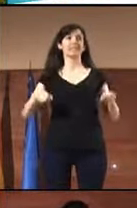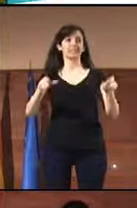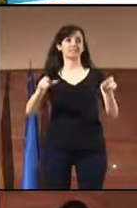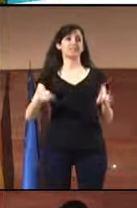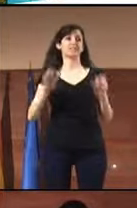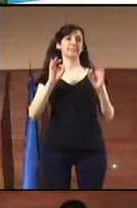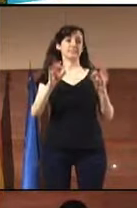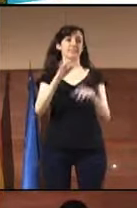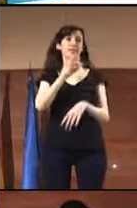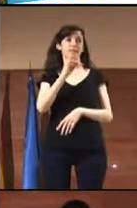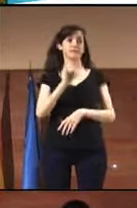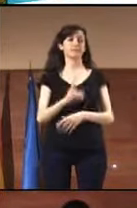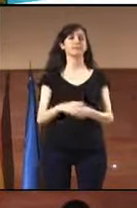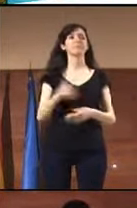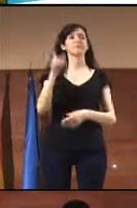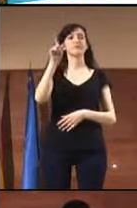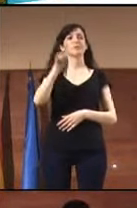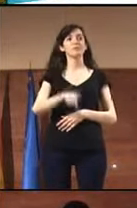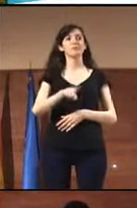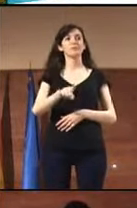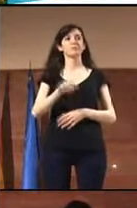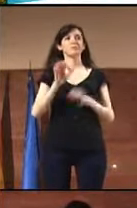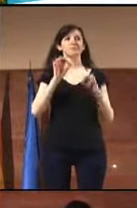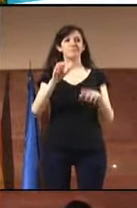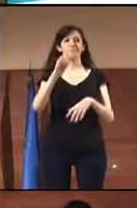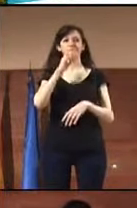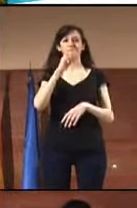de las opciones. Y fundas de incontinencia.